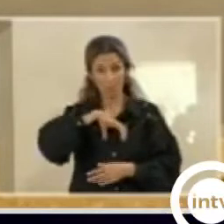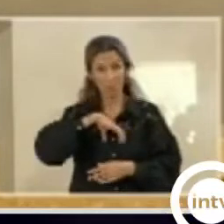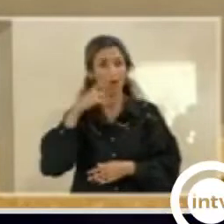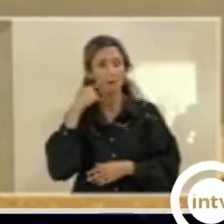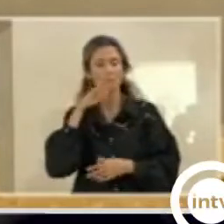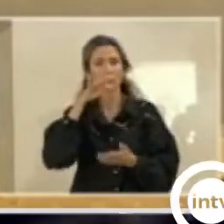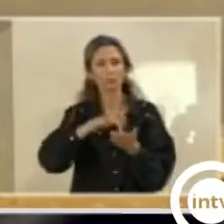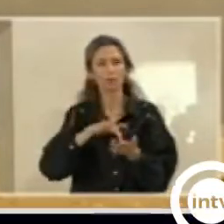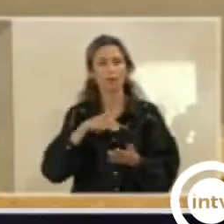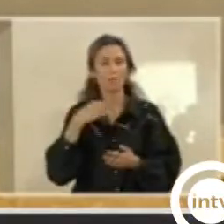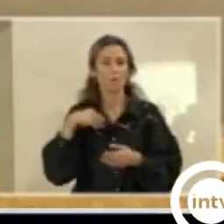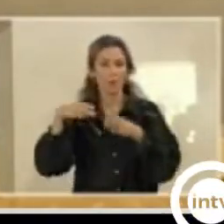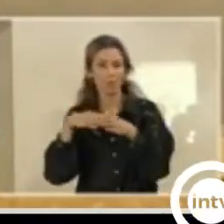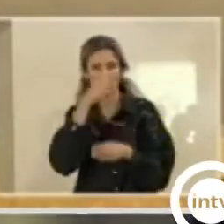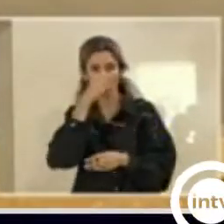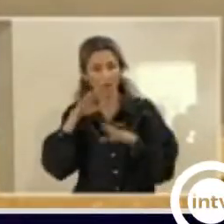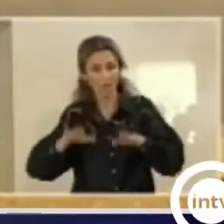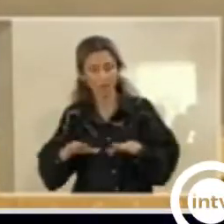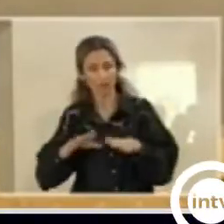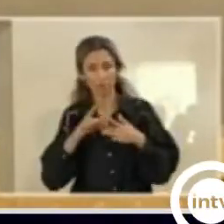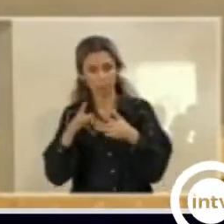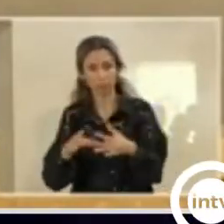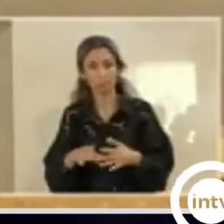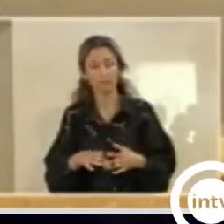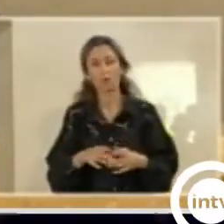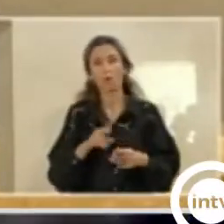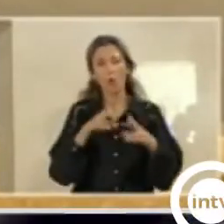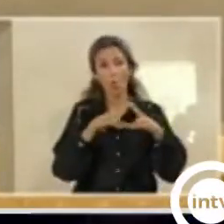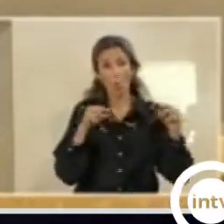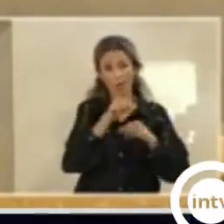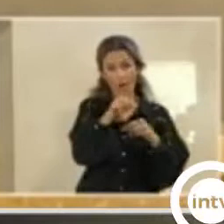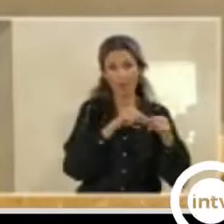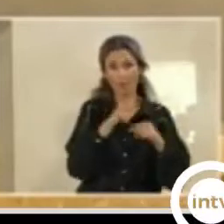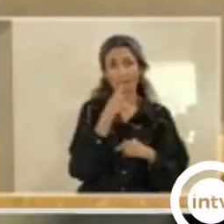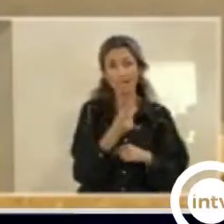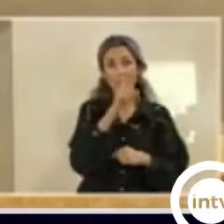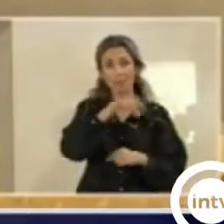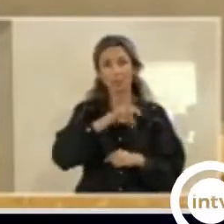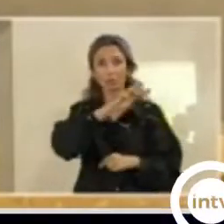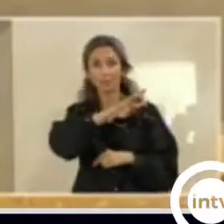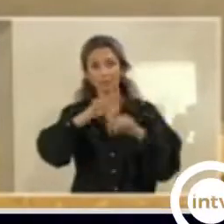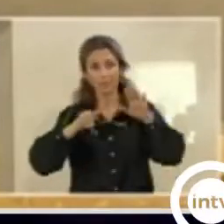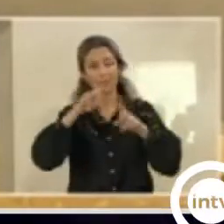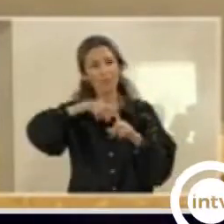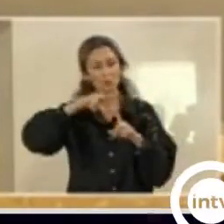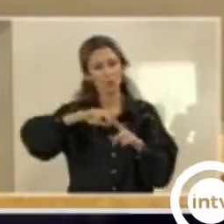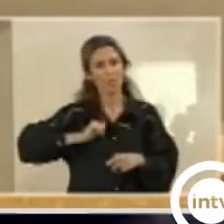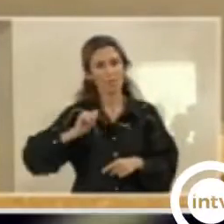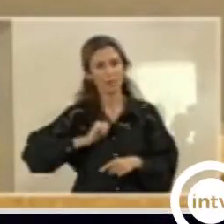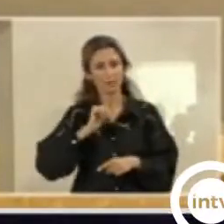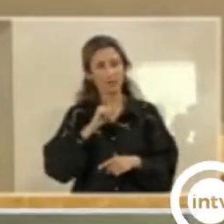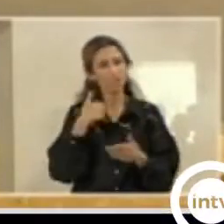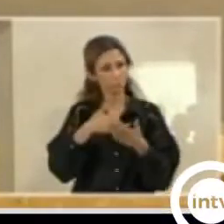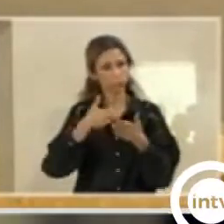habiendo estado brillante Carlos Sánchez yo lo felicito porque sea valiente de una puñetera vez un tío del partido popular valiente ya está bien yo lo felicito